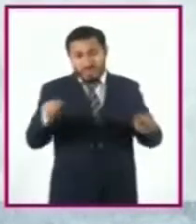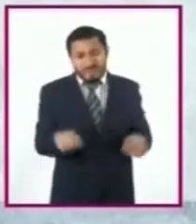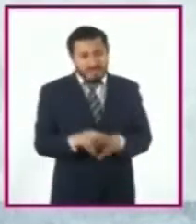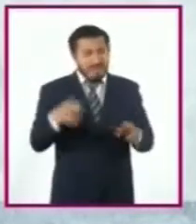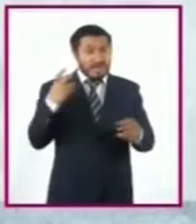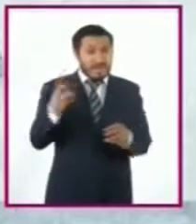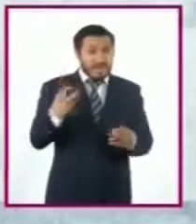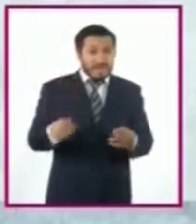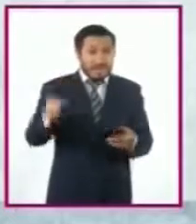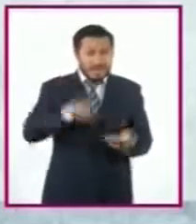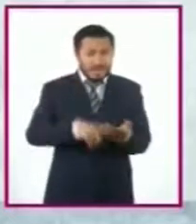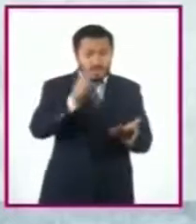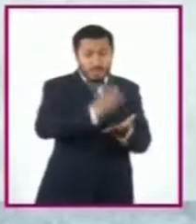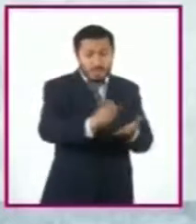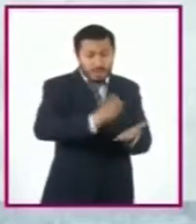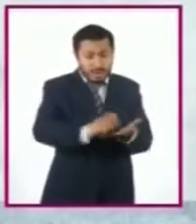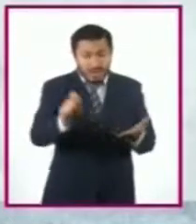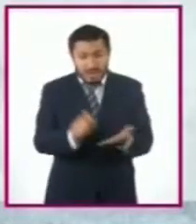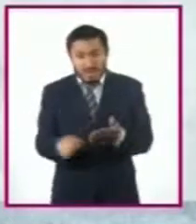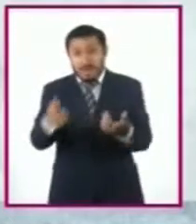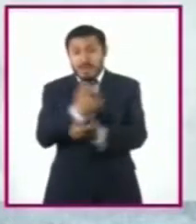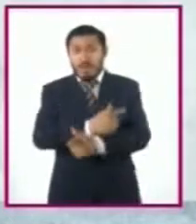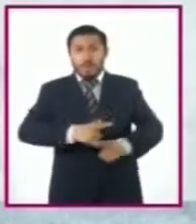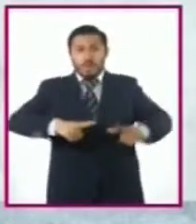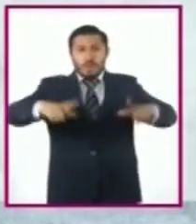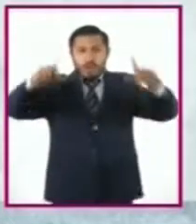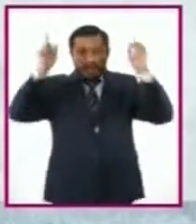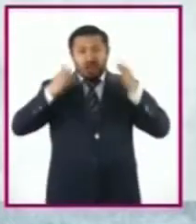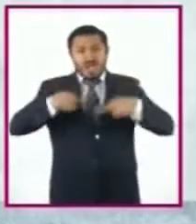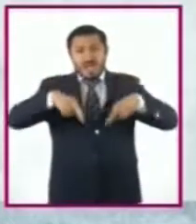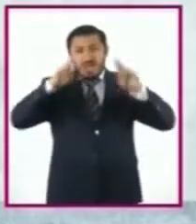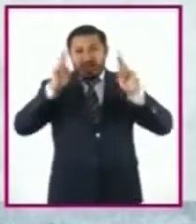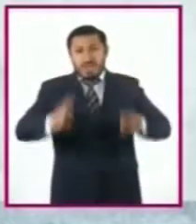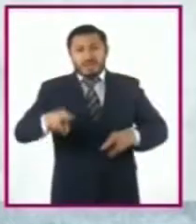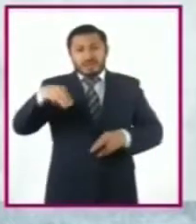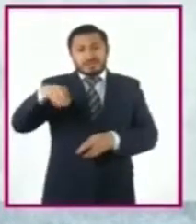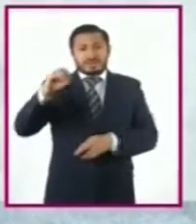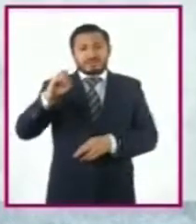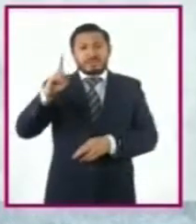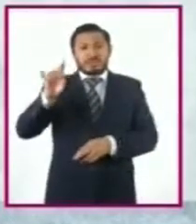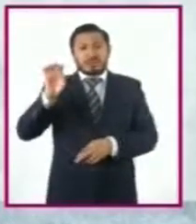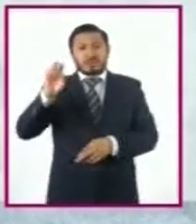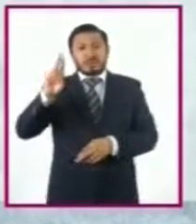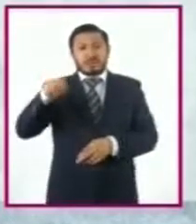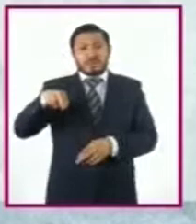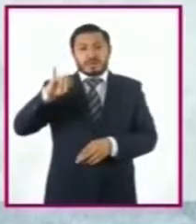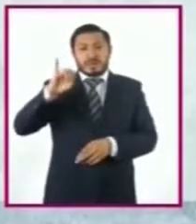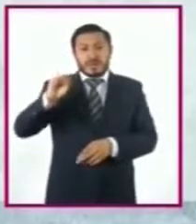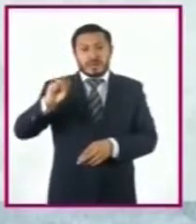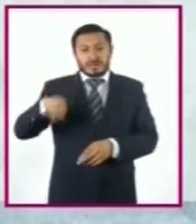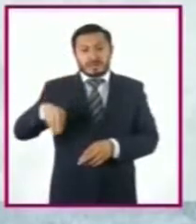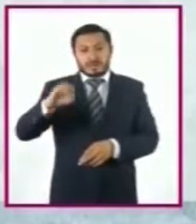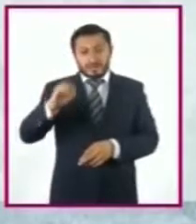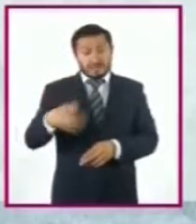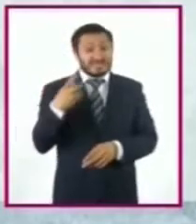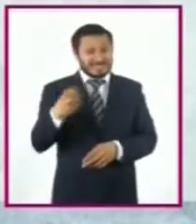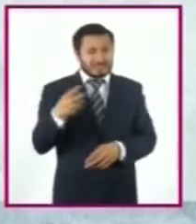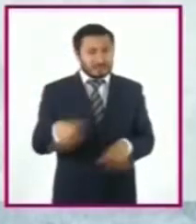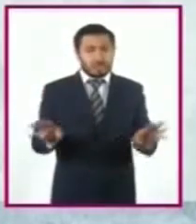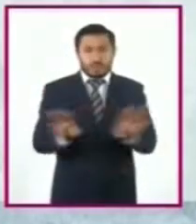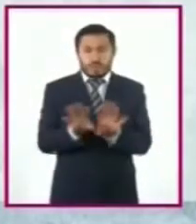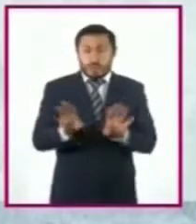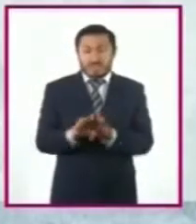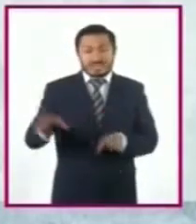escritores. La libertad es el valor que mejor representa a este movimiento, ya que los escritores rompieron con las